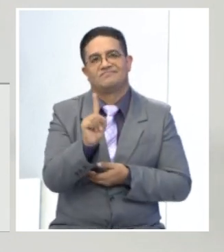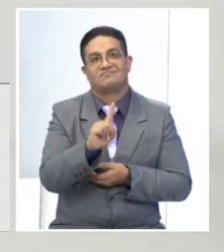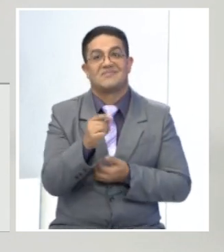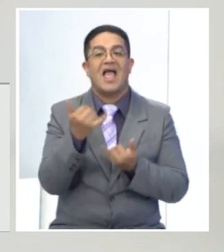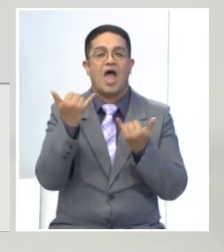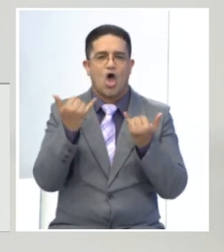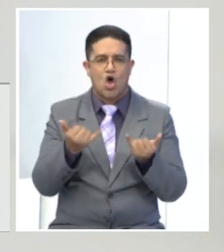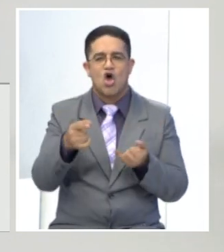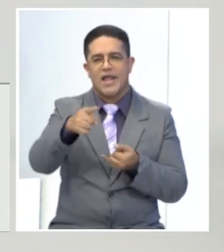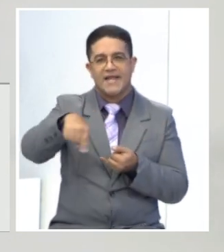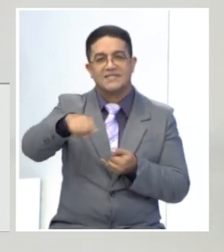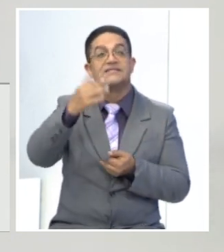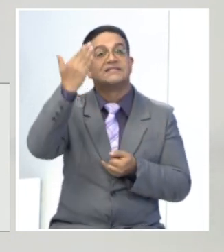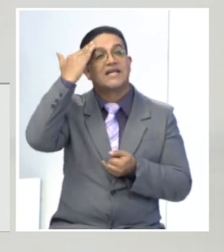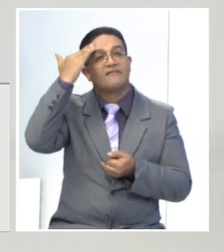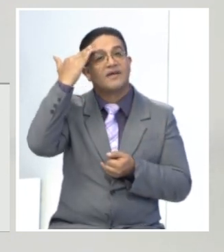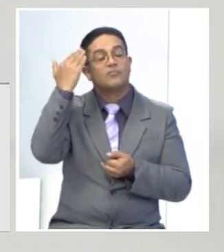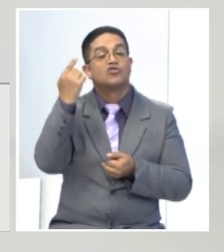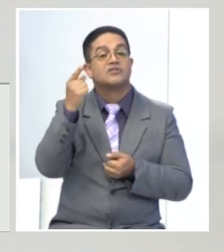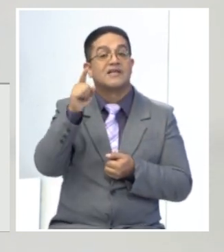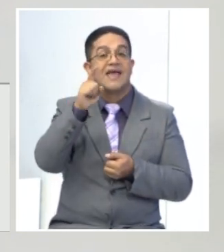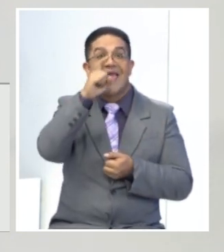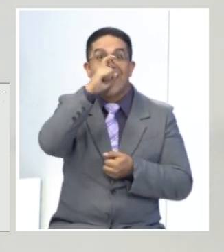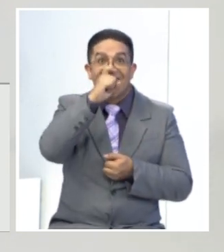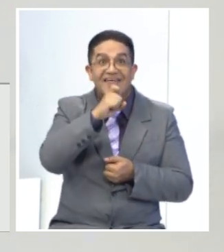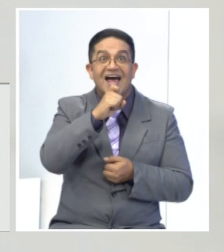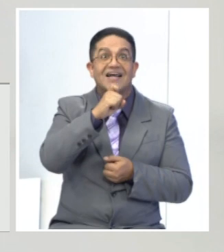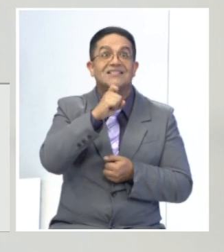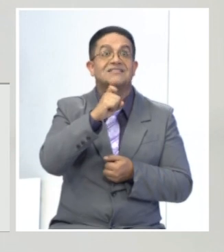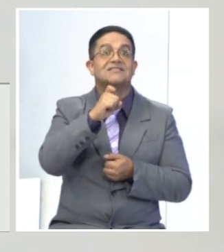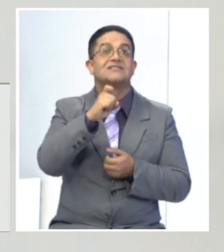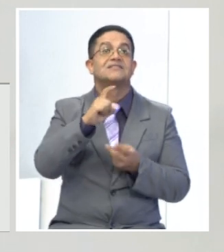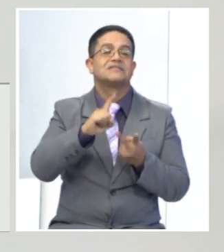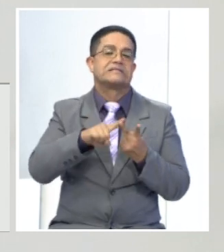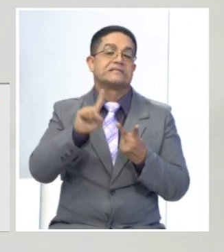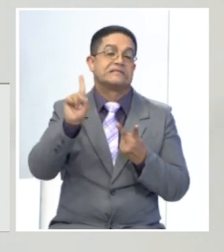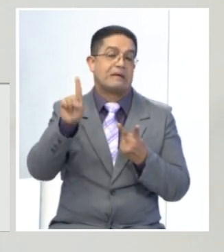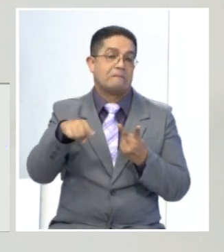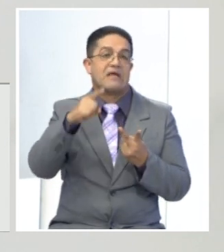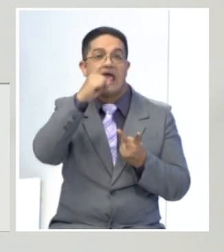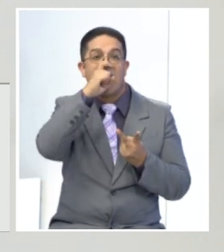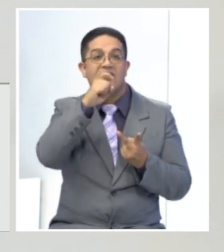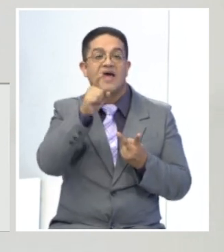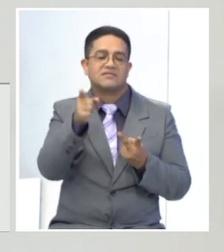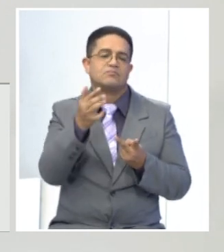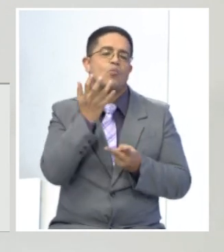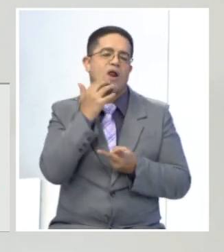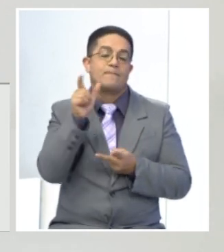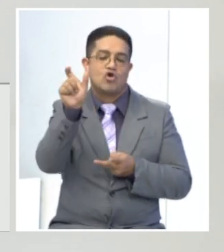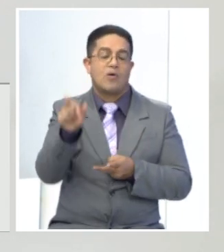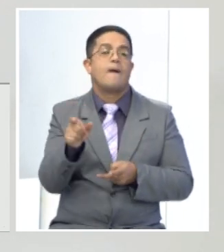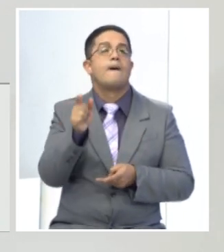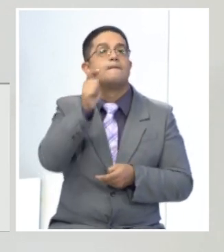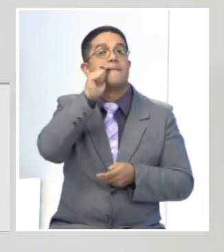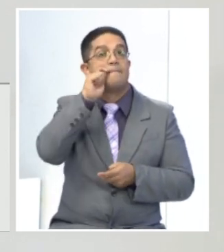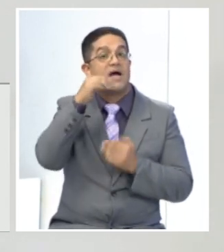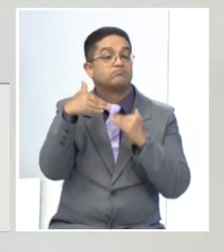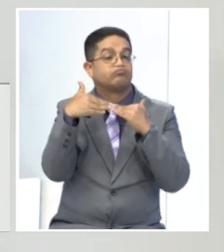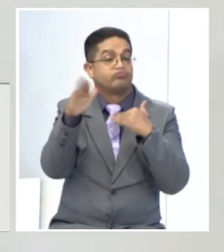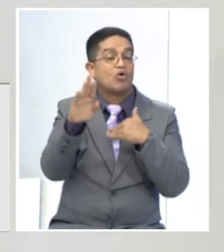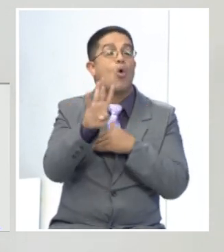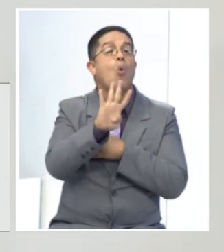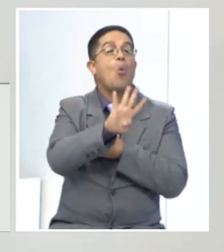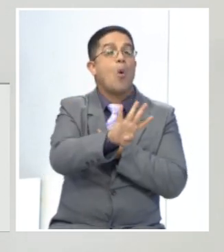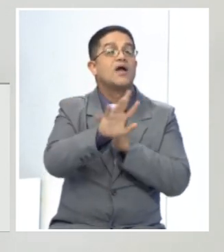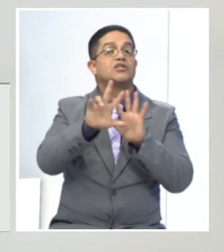día sabemos que no solamente es la edad femenina, sino que la edad masculina también influye. Y por ejemplo, papás mayores de 48 años